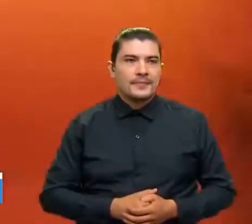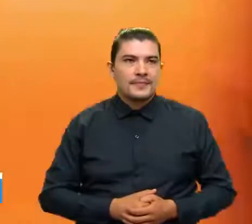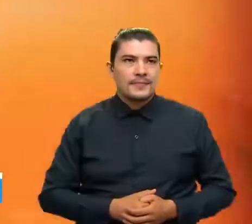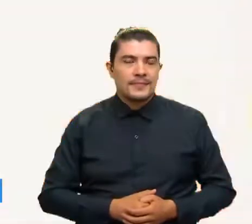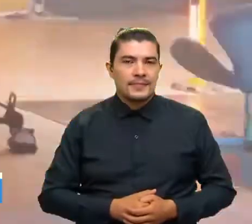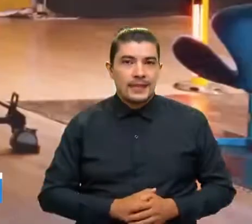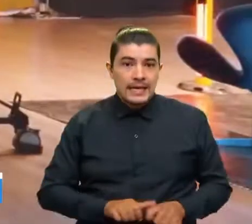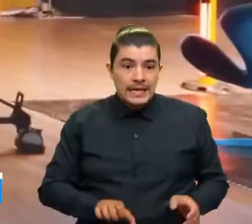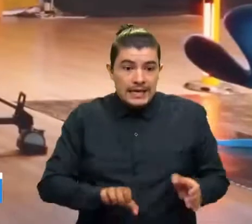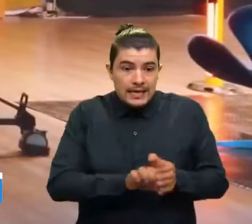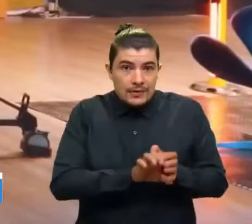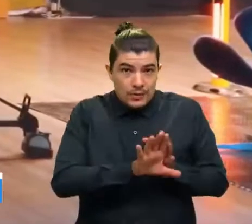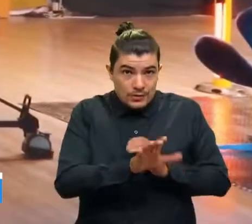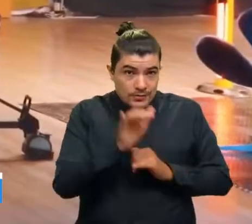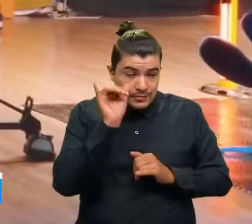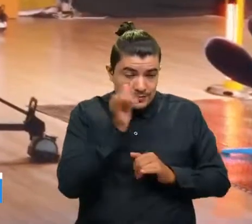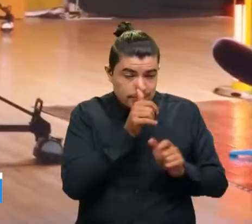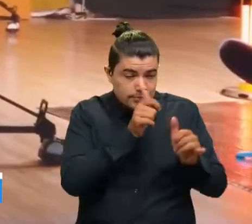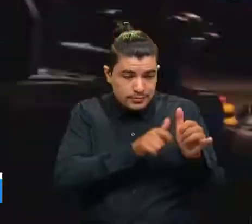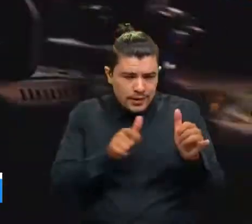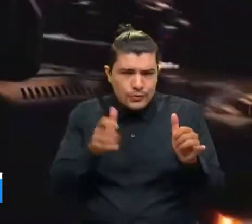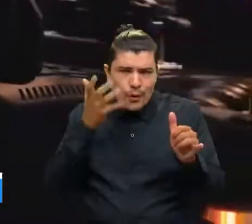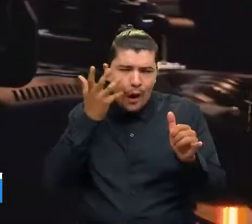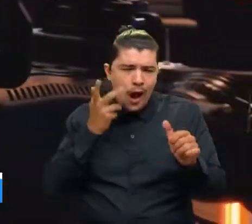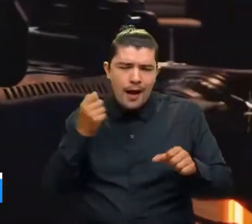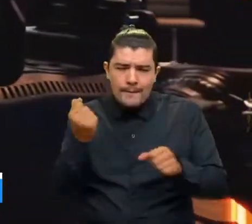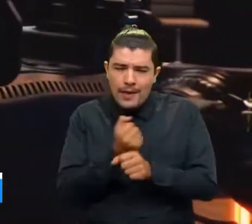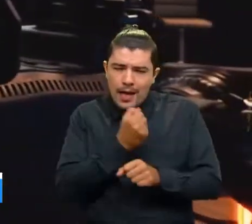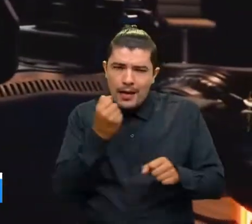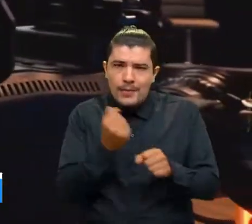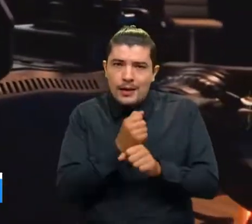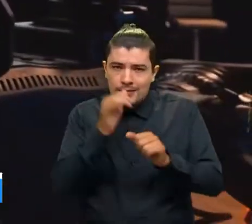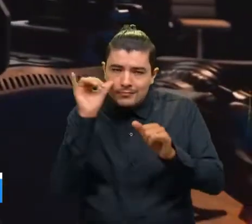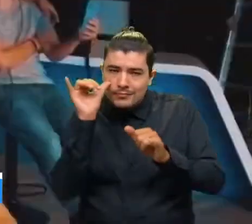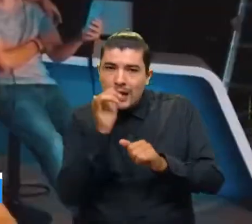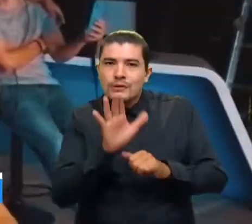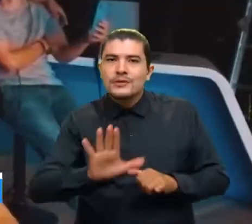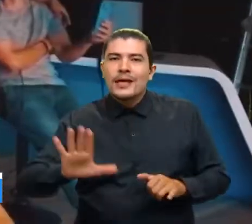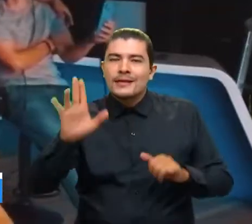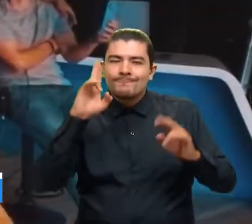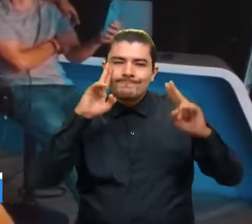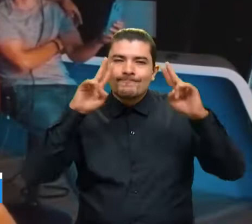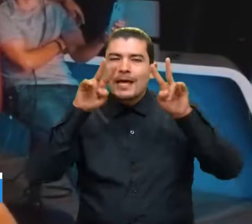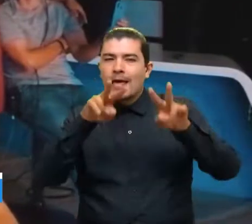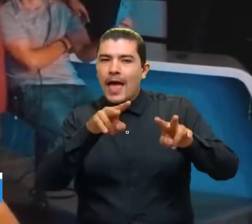Nuestro equipo trabaja día a día para llevar la mejor información a los televidentes.